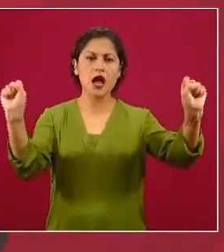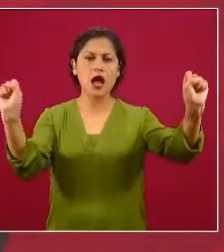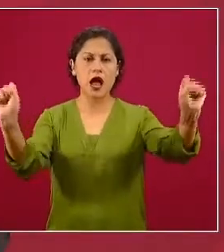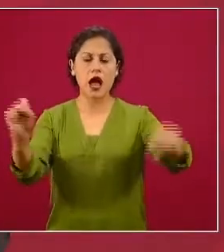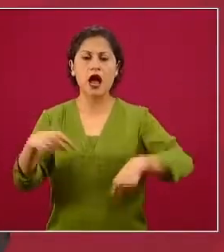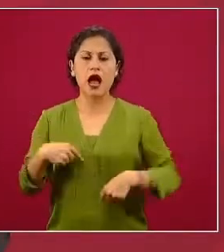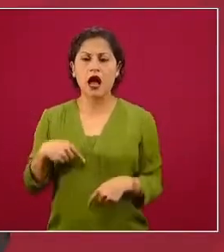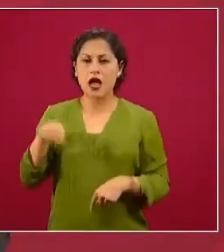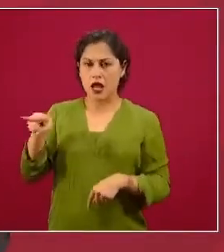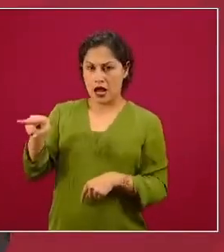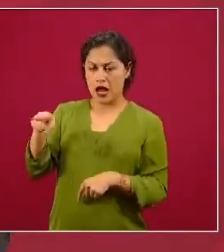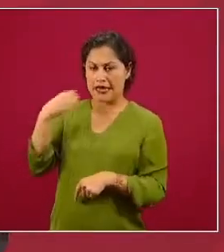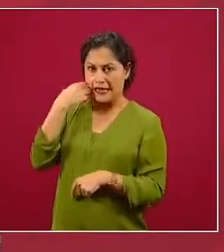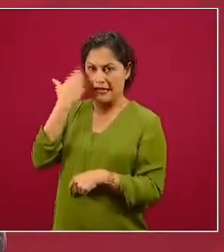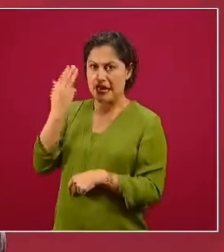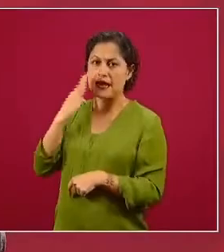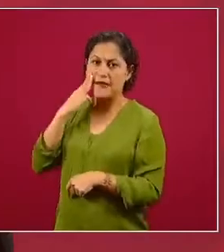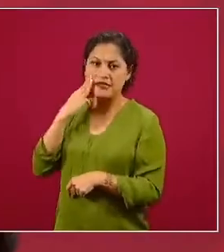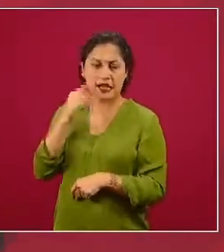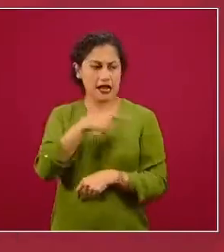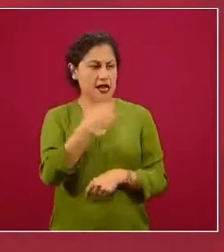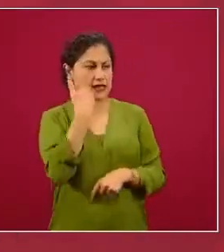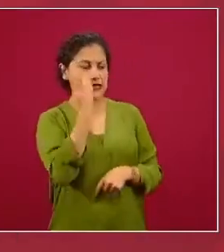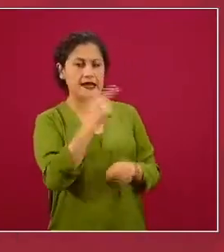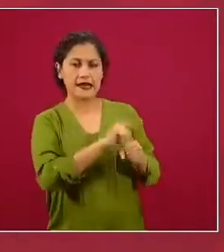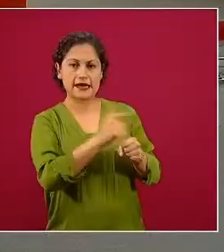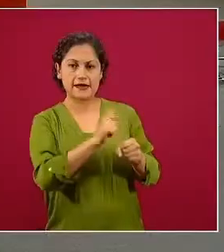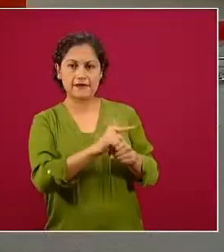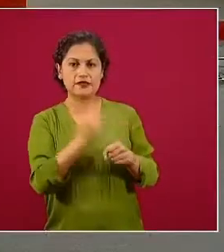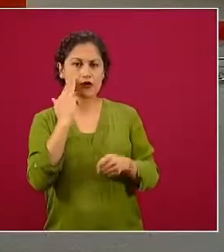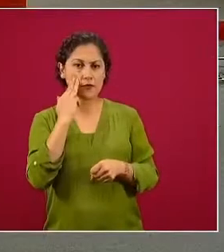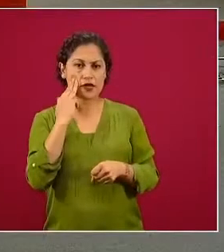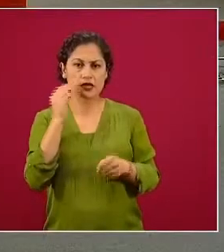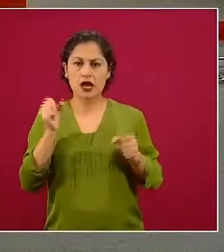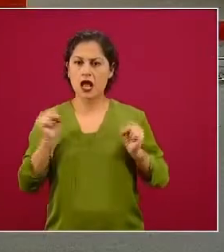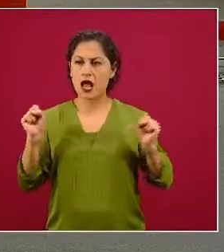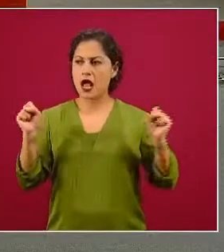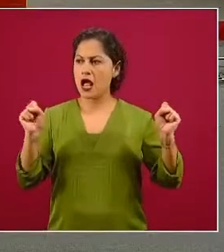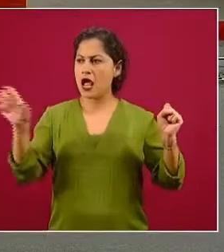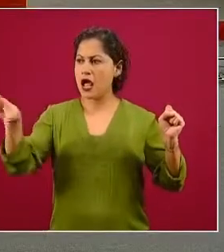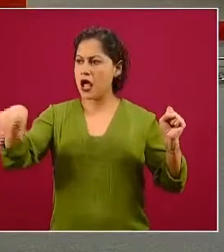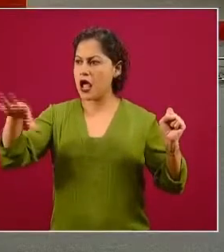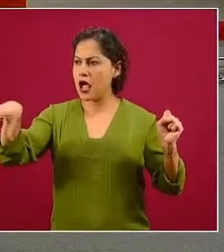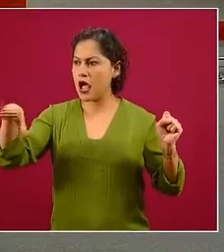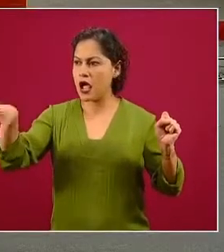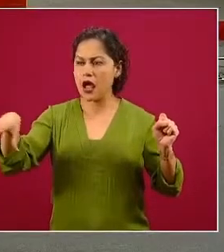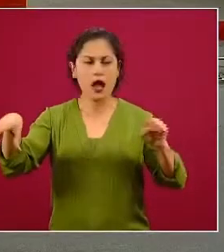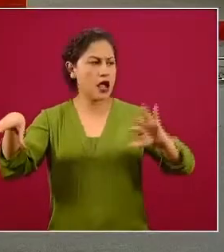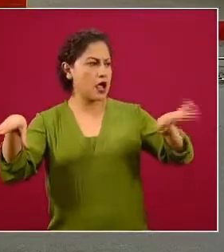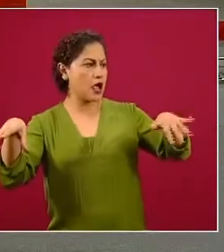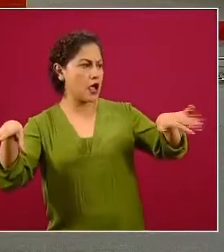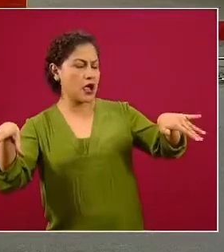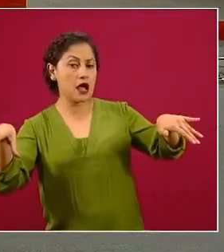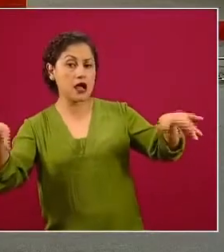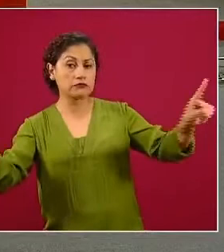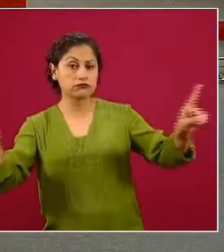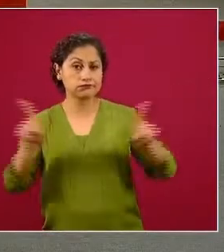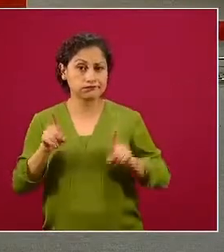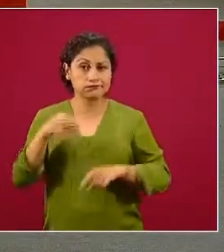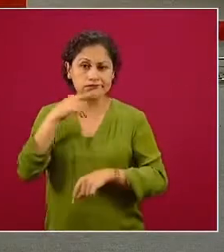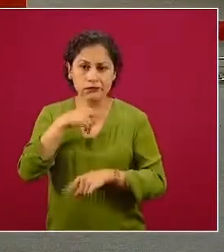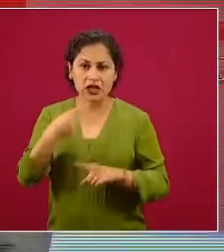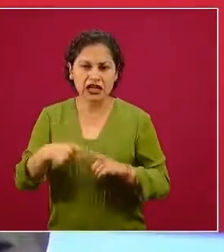encuentra primero su meta, quién va a llegar más rápido. Entonces, implica muchos cambios